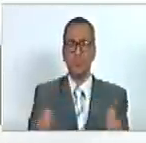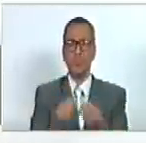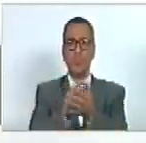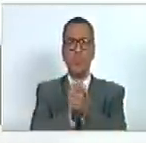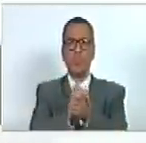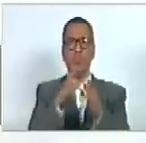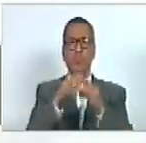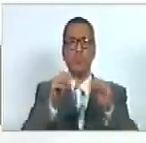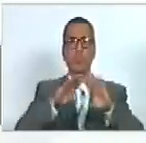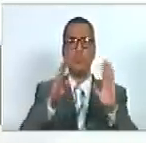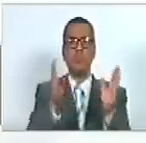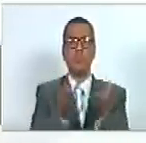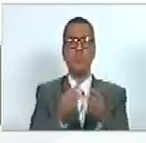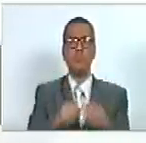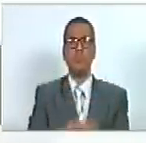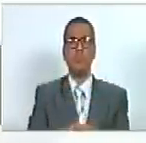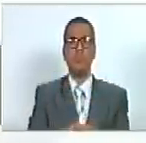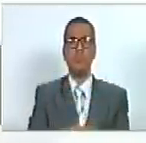en el mundo entero.